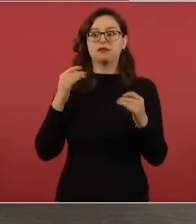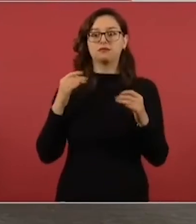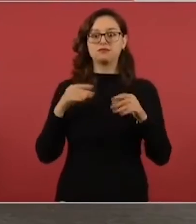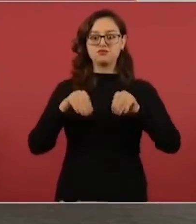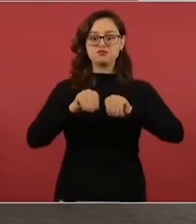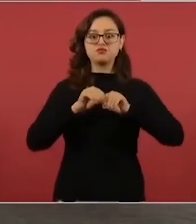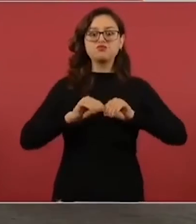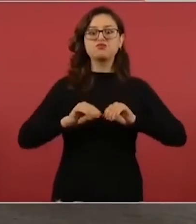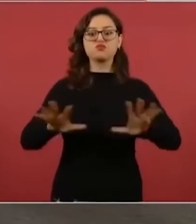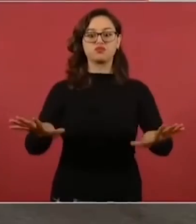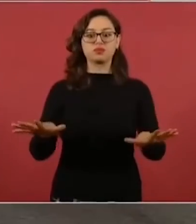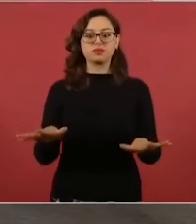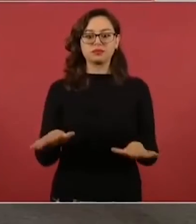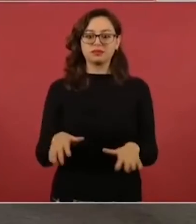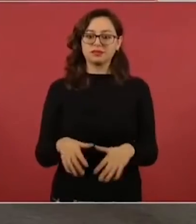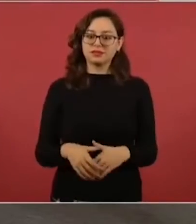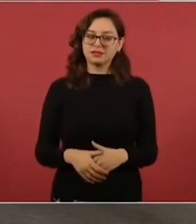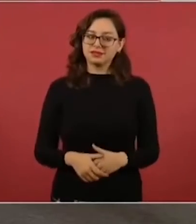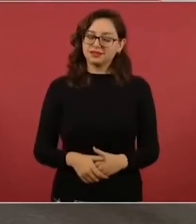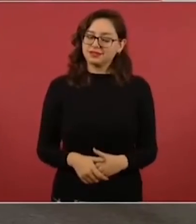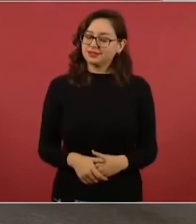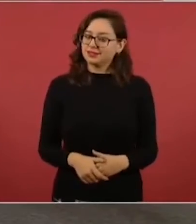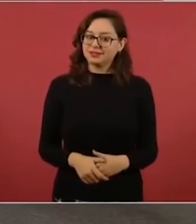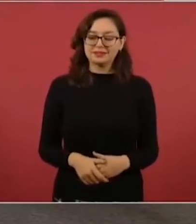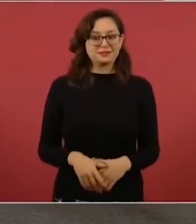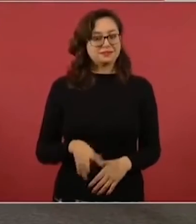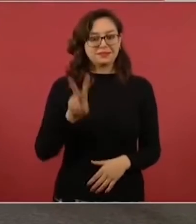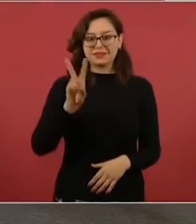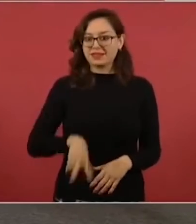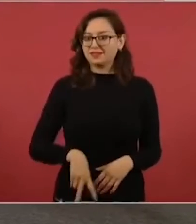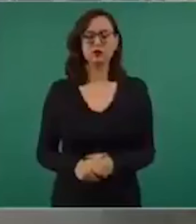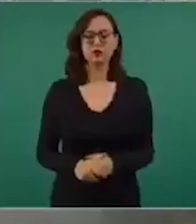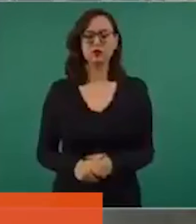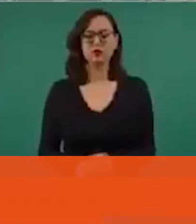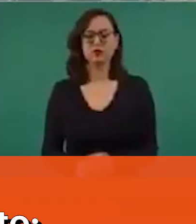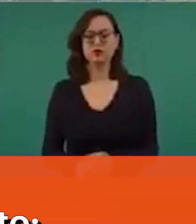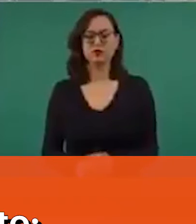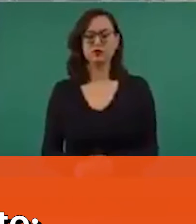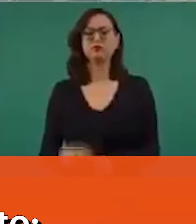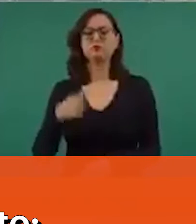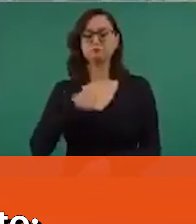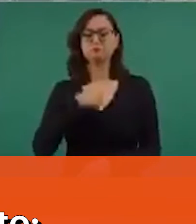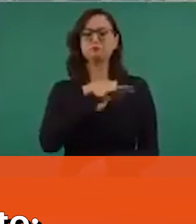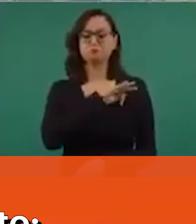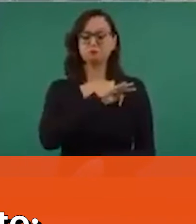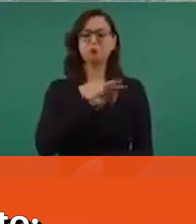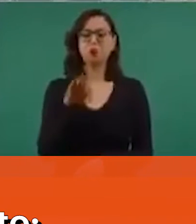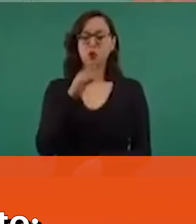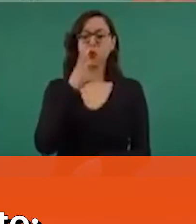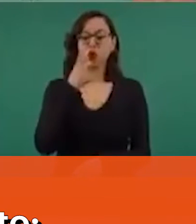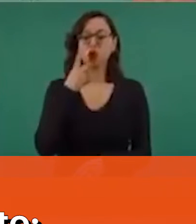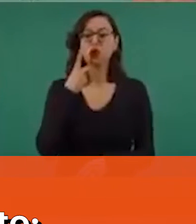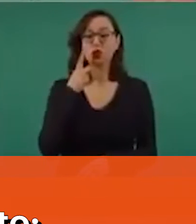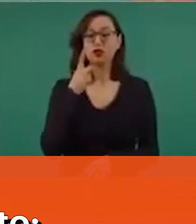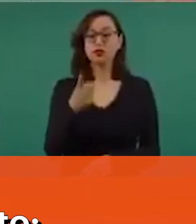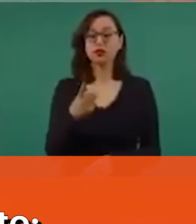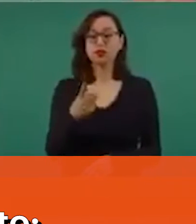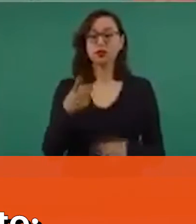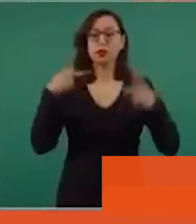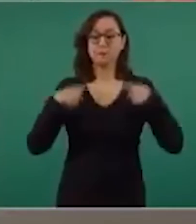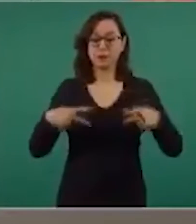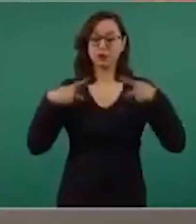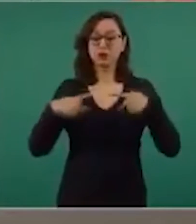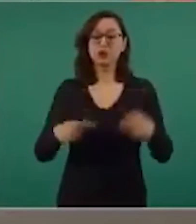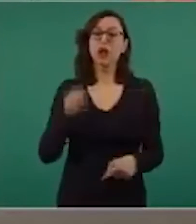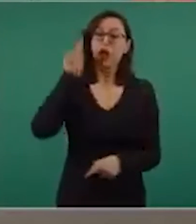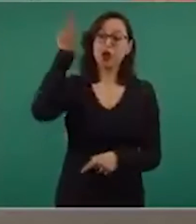en donde son capaces de inventar cualquier cosa. Decirle a la gente